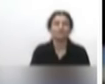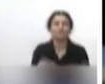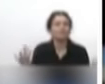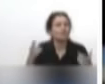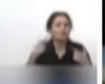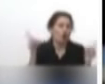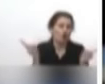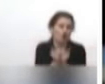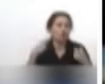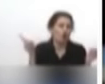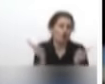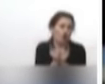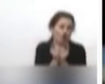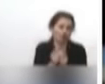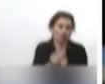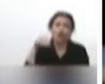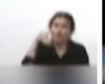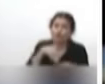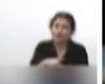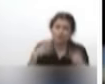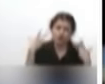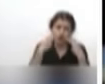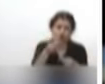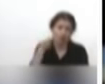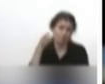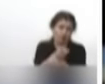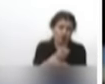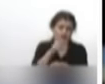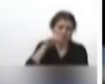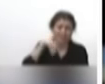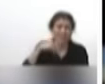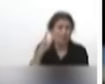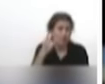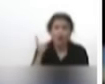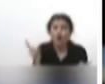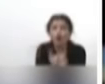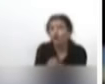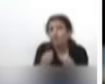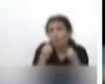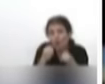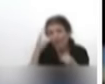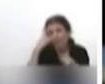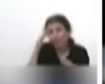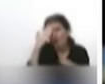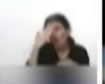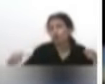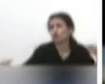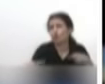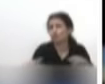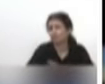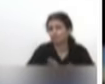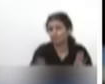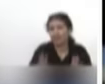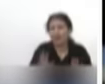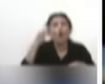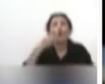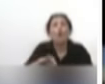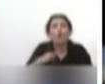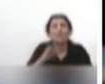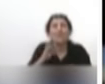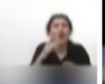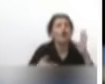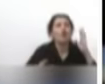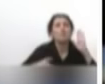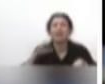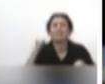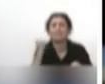pedí es que, muchachos, tomemos unos 15 días. Si los gobernadores, si viene Yarlora y me dice, mira, Luis, la verdad es que el diálogo con el presidente no va para ningún lado,